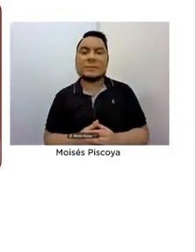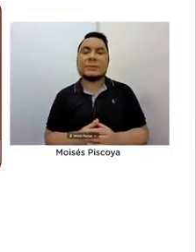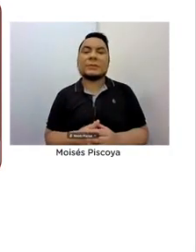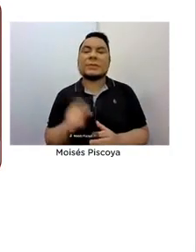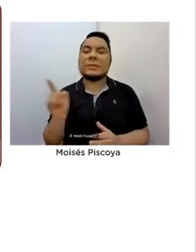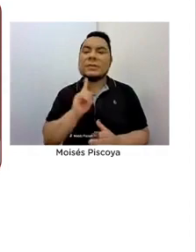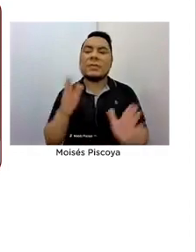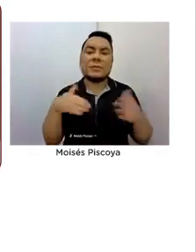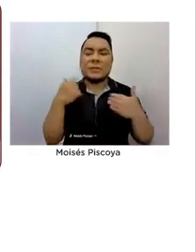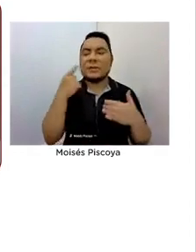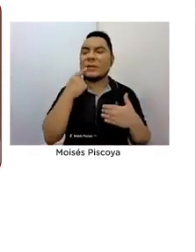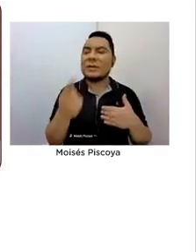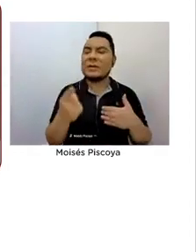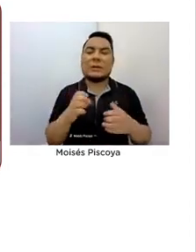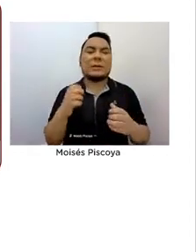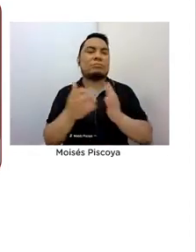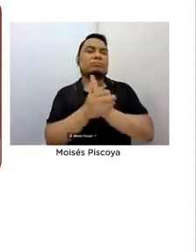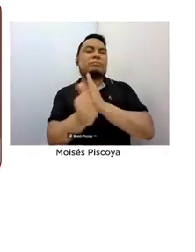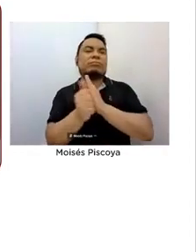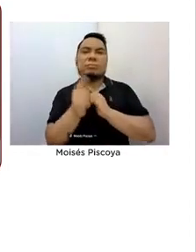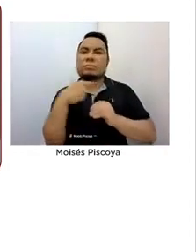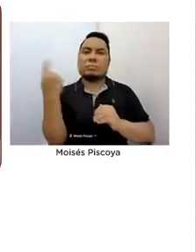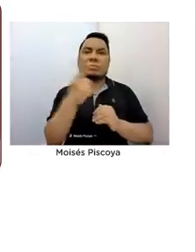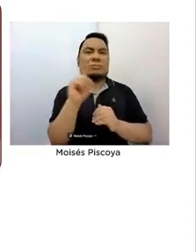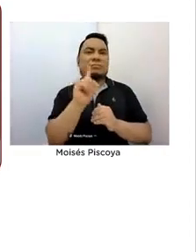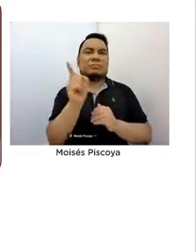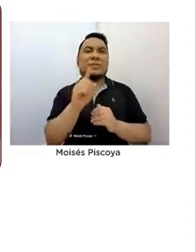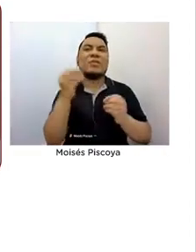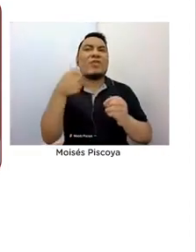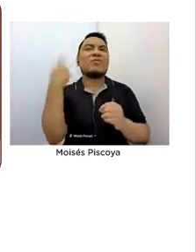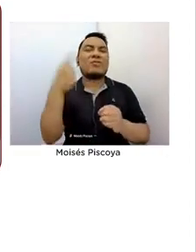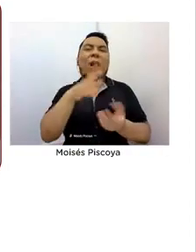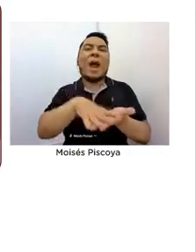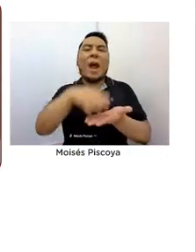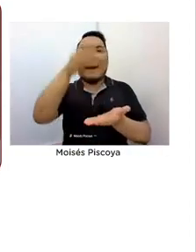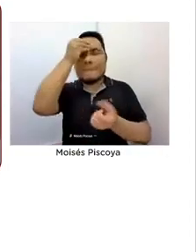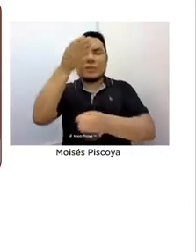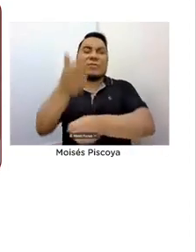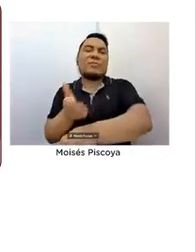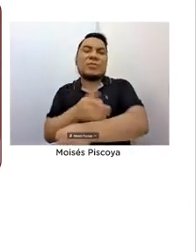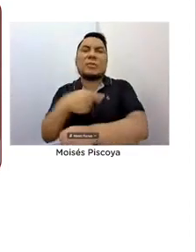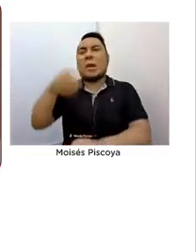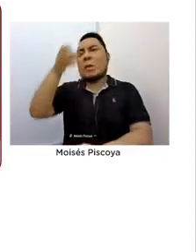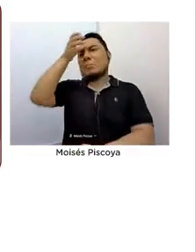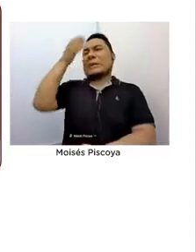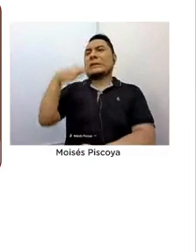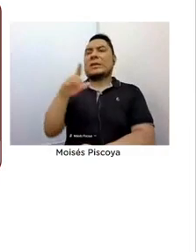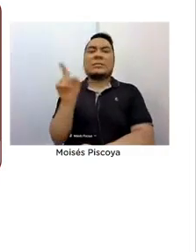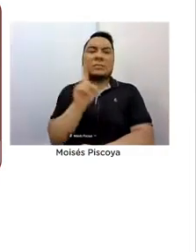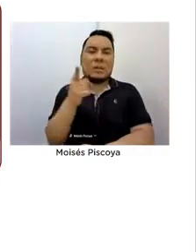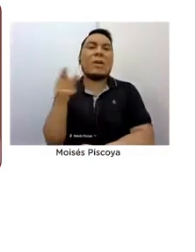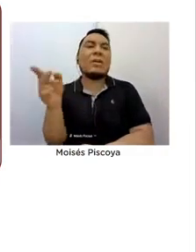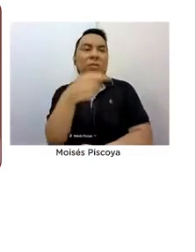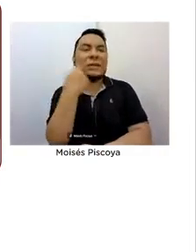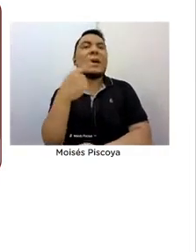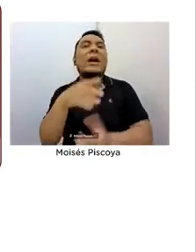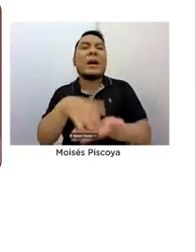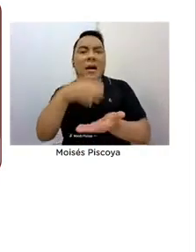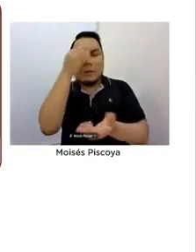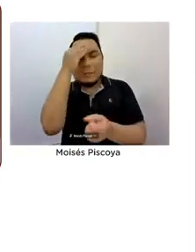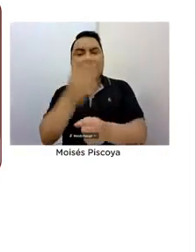podemos considerarnos expertos porque todos estamos aprendiendo. Pero dentro de ese aprendizaje hay algo con lo que quisiera empezar